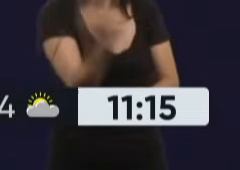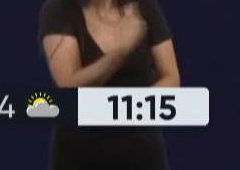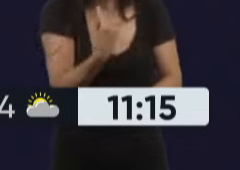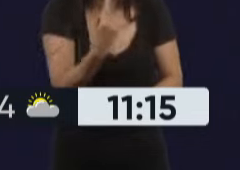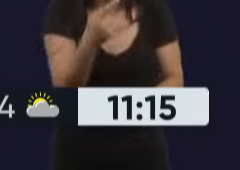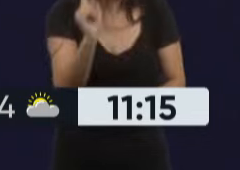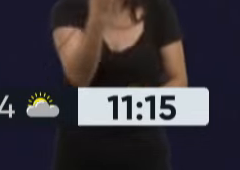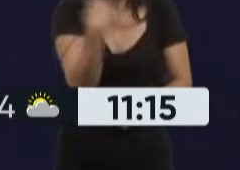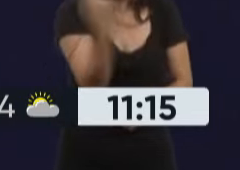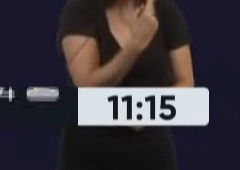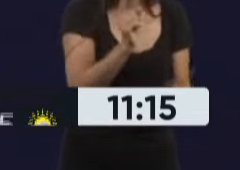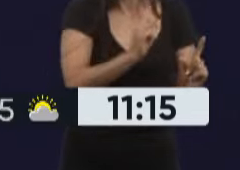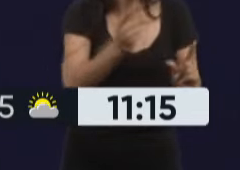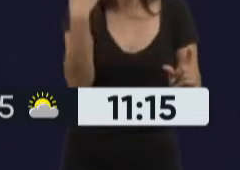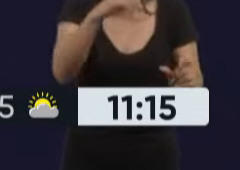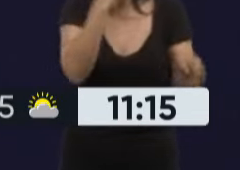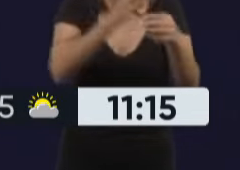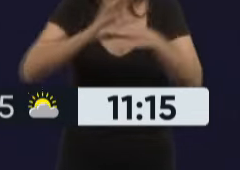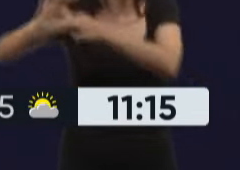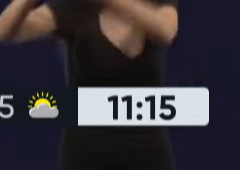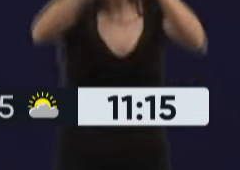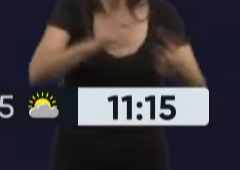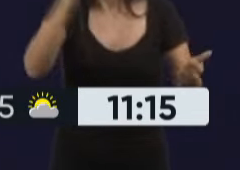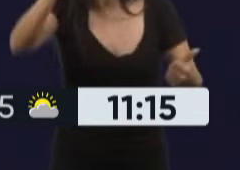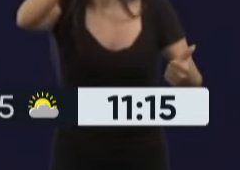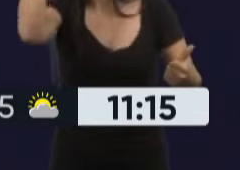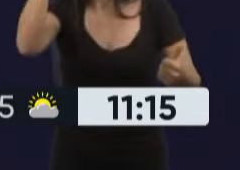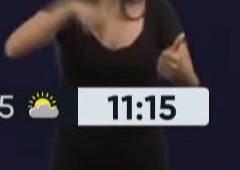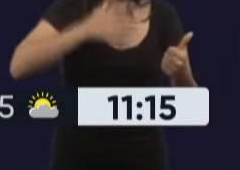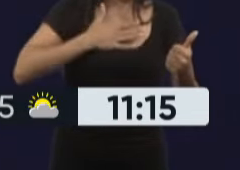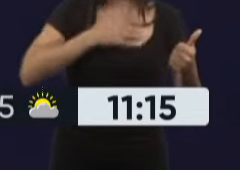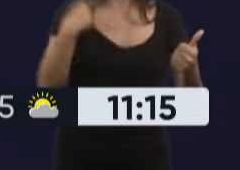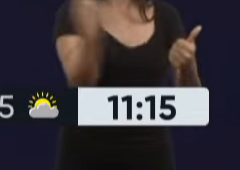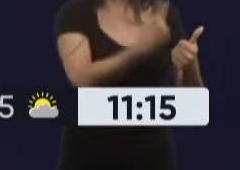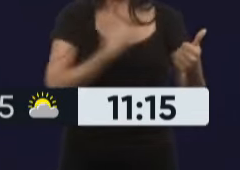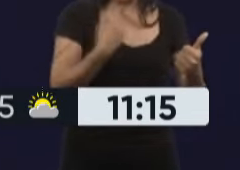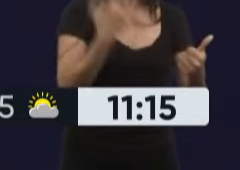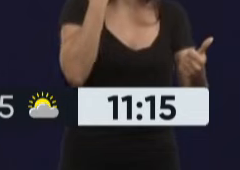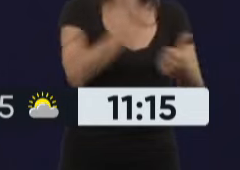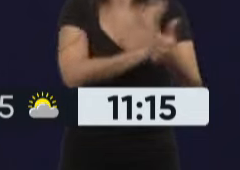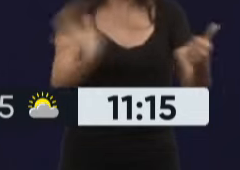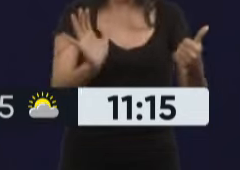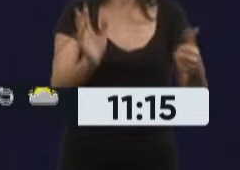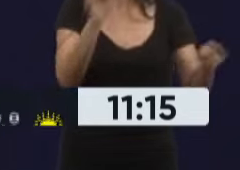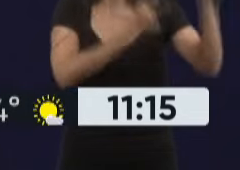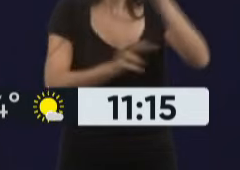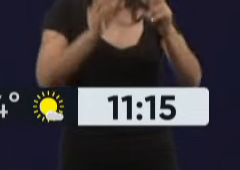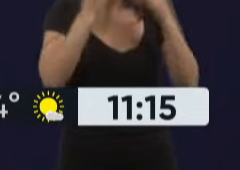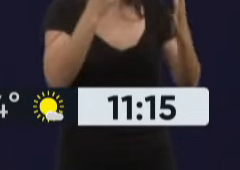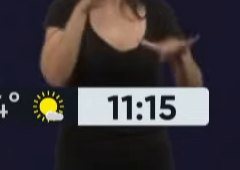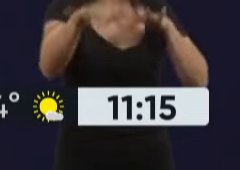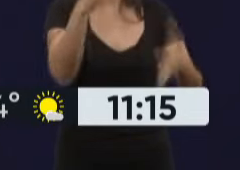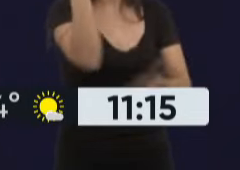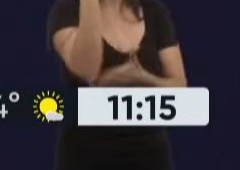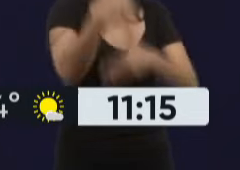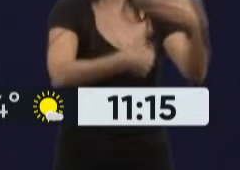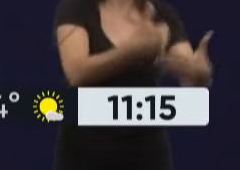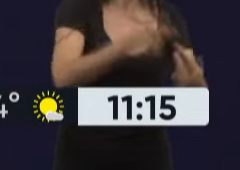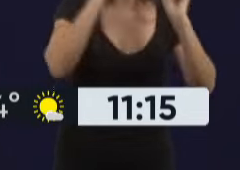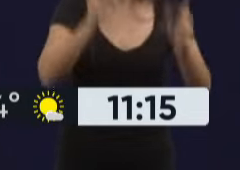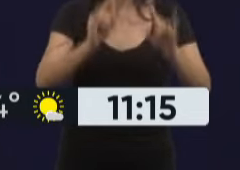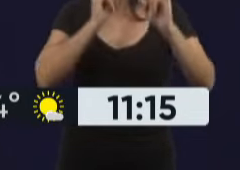todos no que tienen que hacer la nación que es lo que estamos haciendo por nuestra propia salud financiera y también lo tienen que